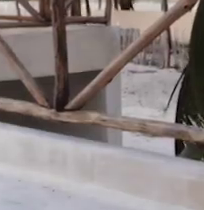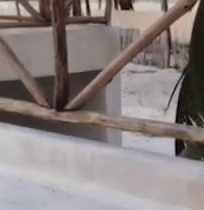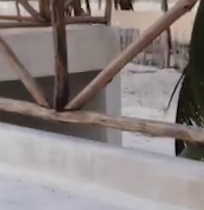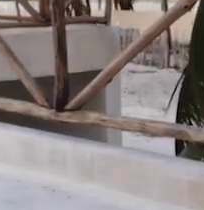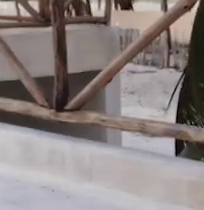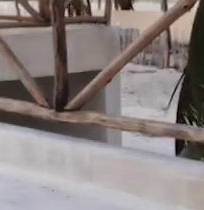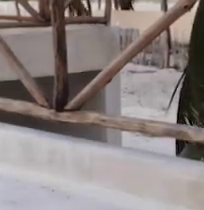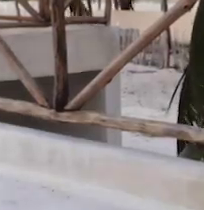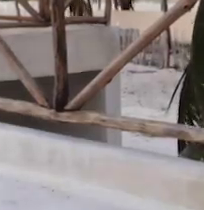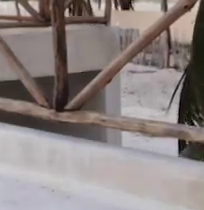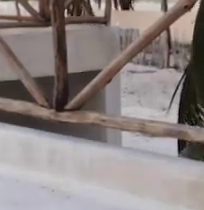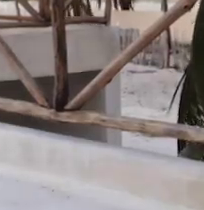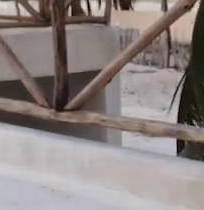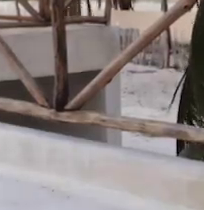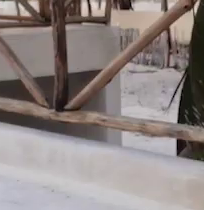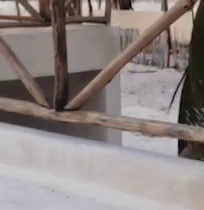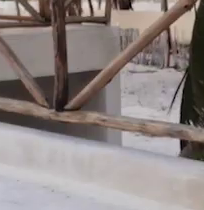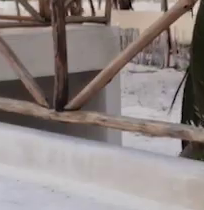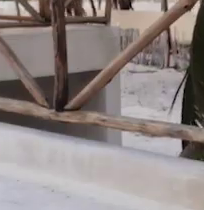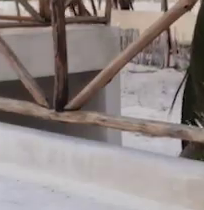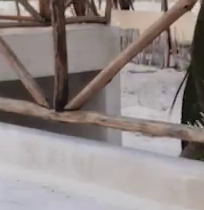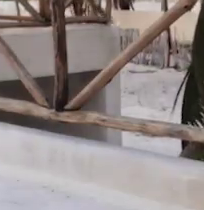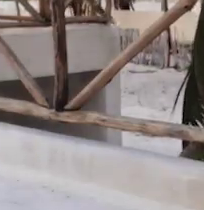1, 2, 3. Venga amigos.